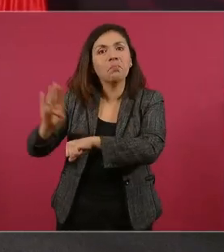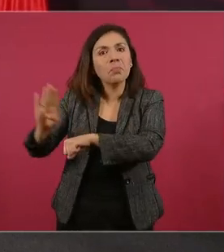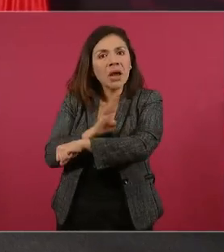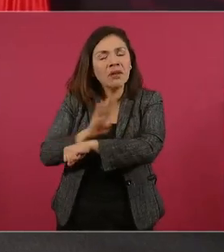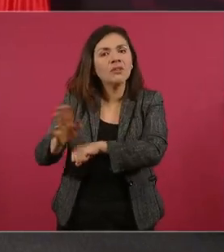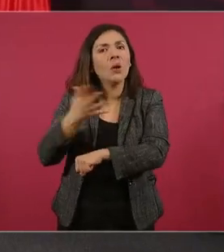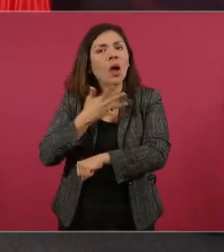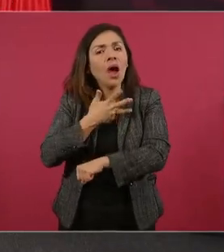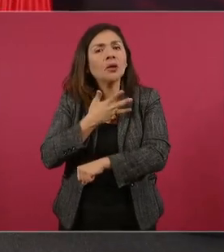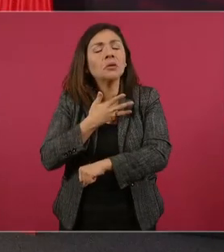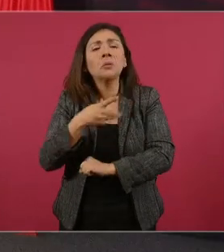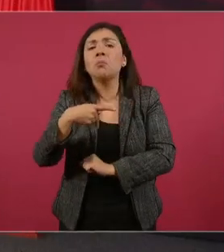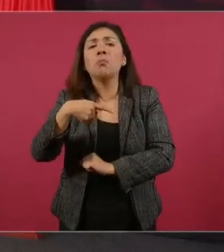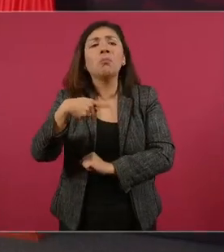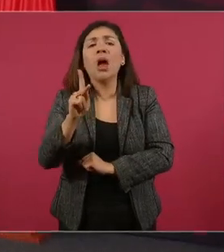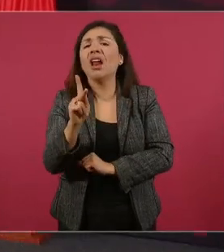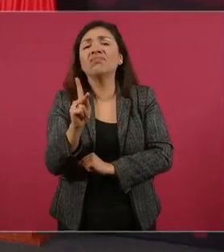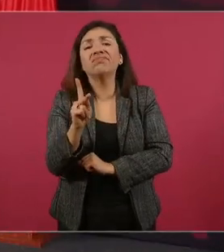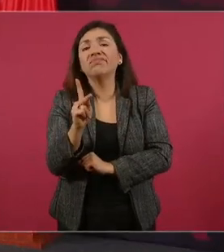y no.